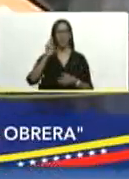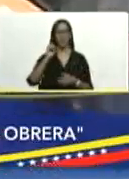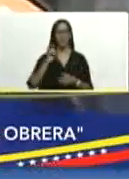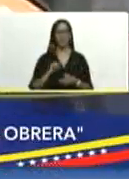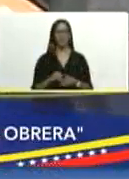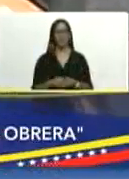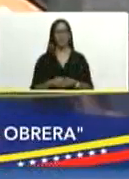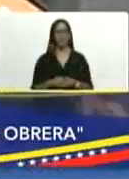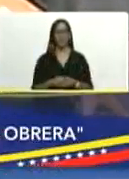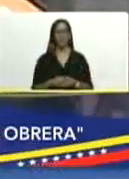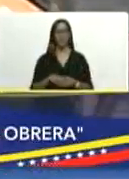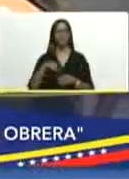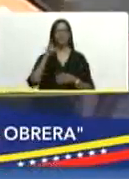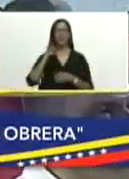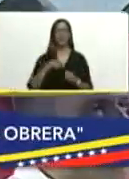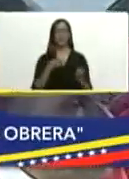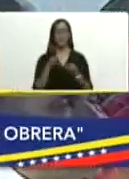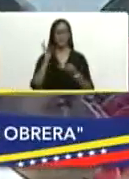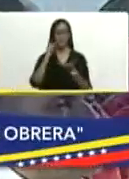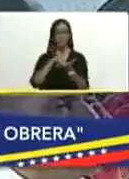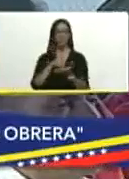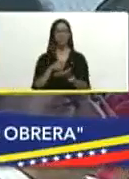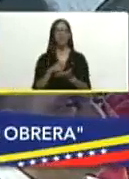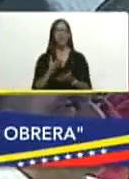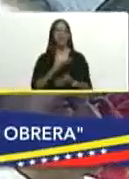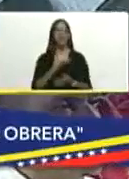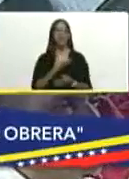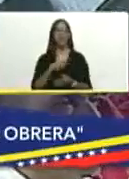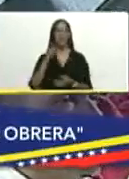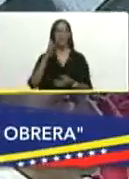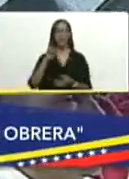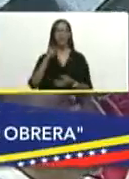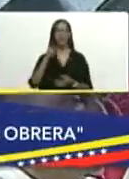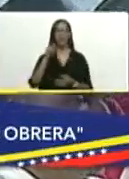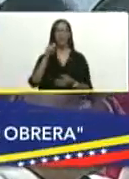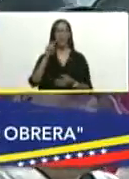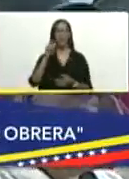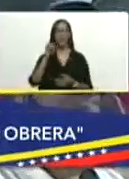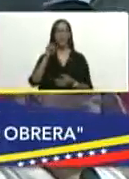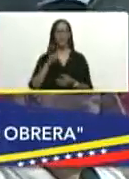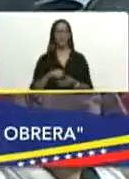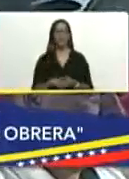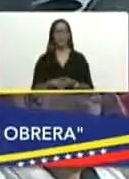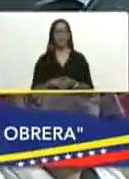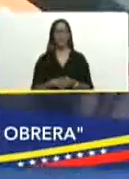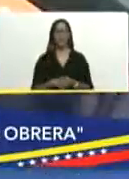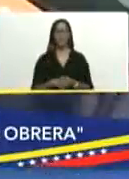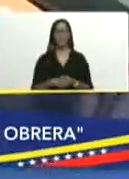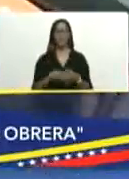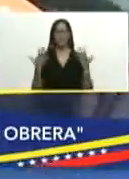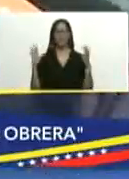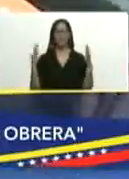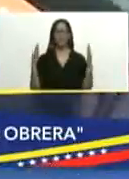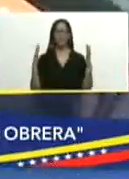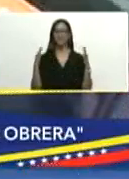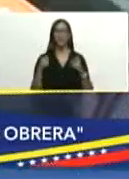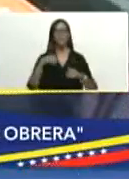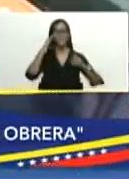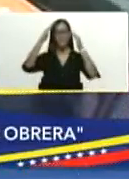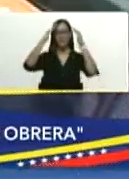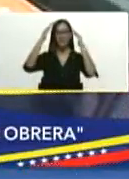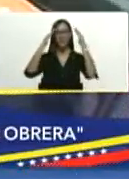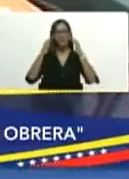wilgento Reyes alcalde de huasipati guasipatio guasipati mi